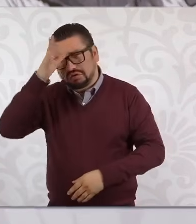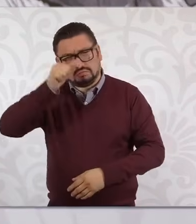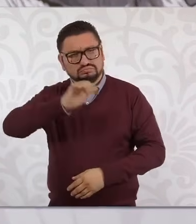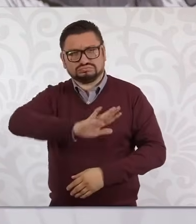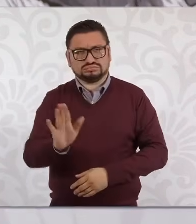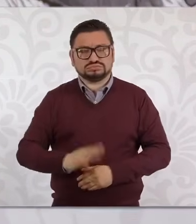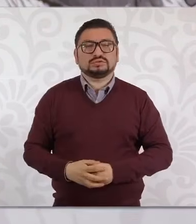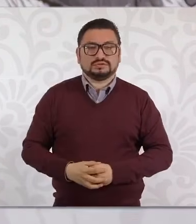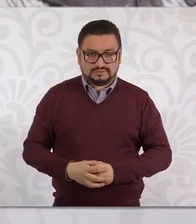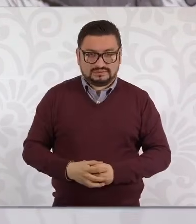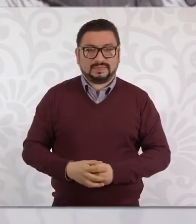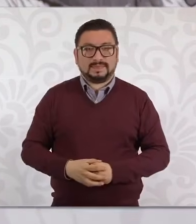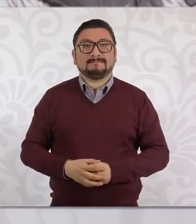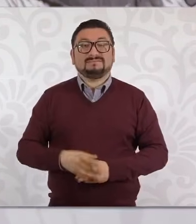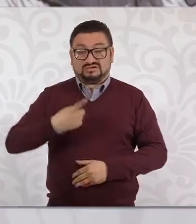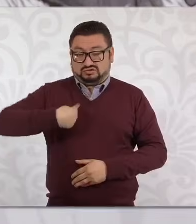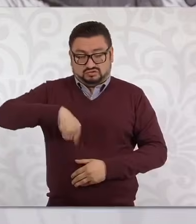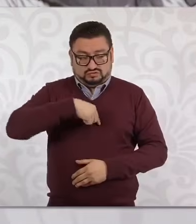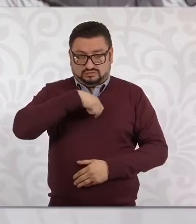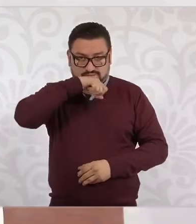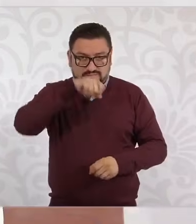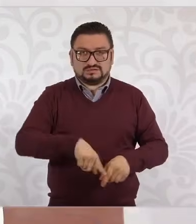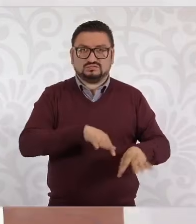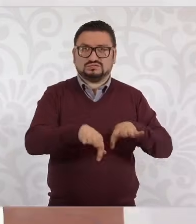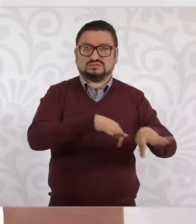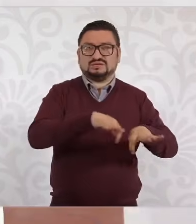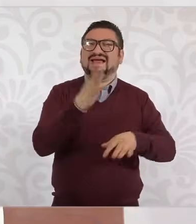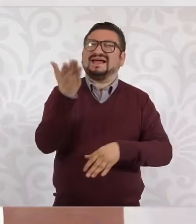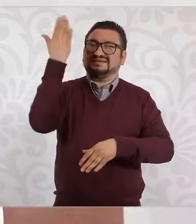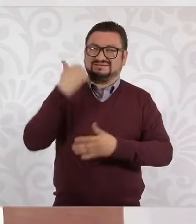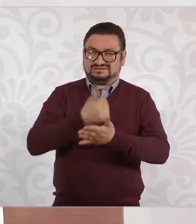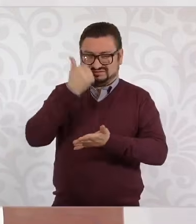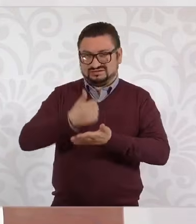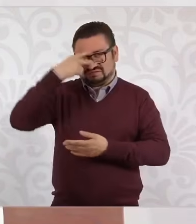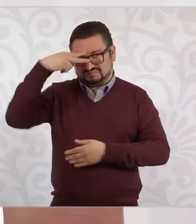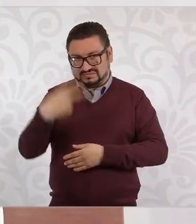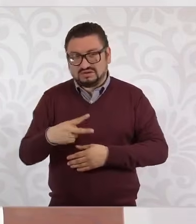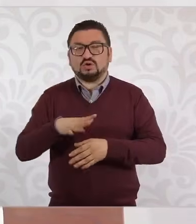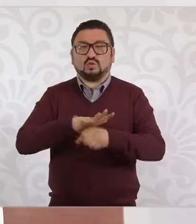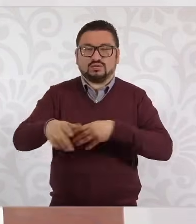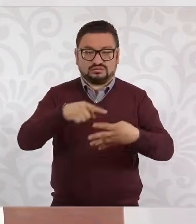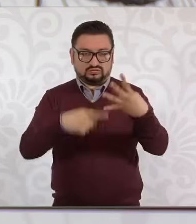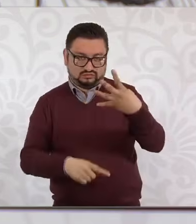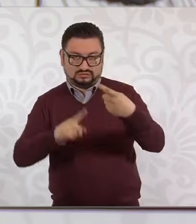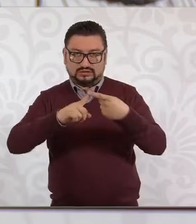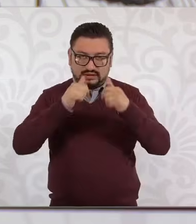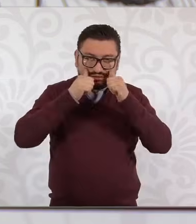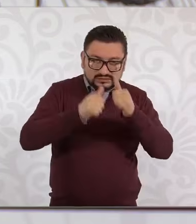un trabajo y la misma estrategia. Cuando estaba en la ciudad yo decía 4 ejes de la estrategia: atención a las